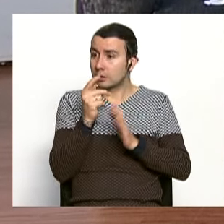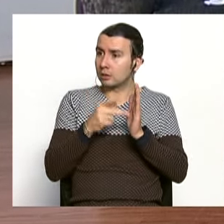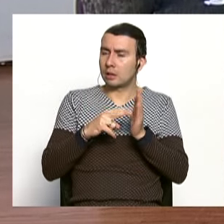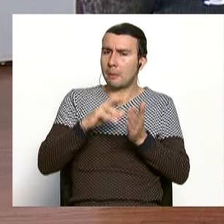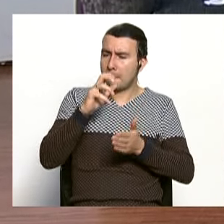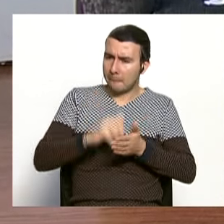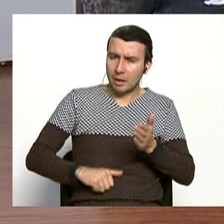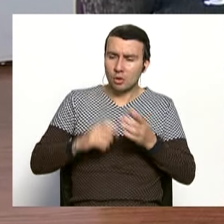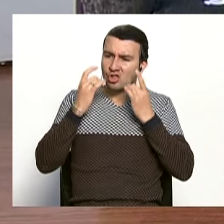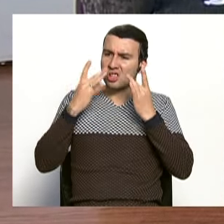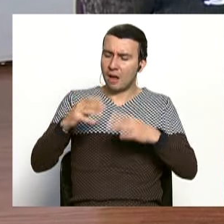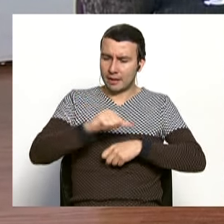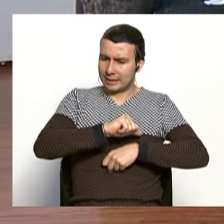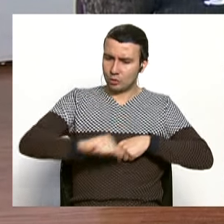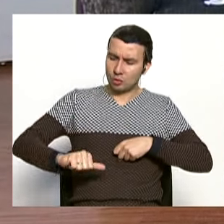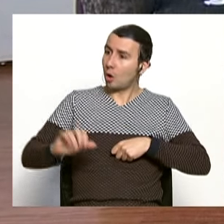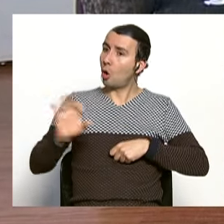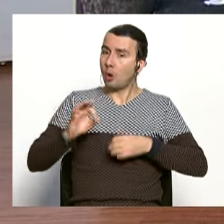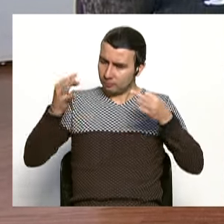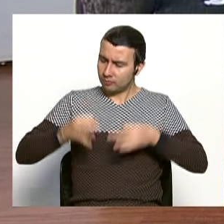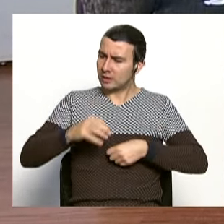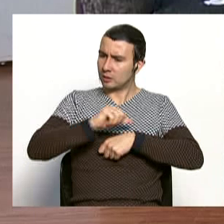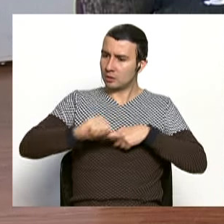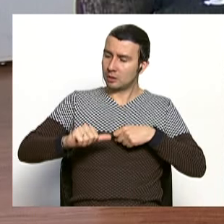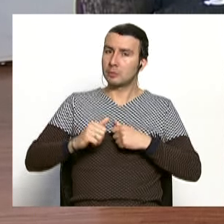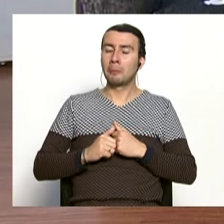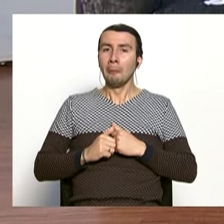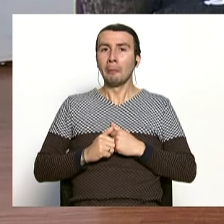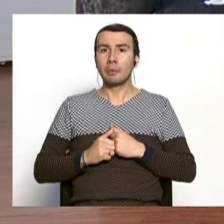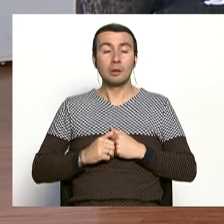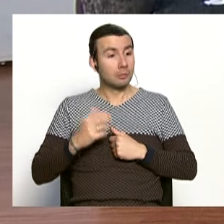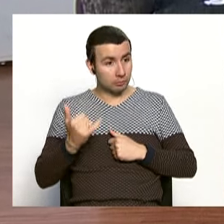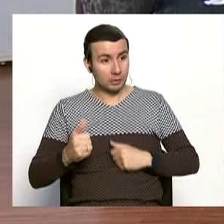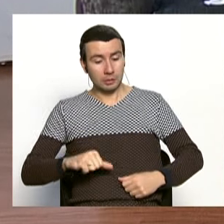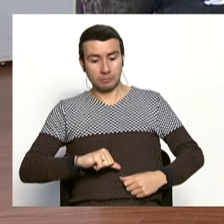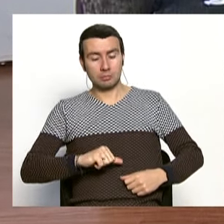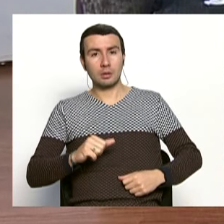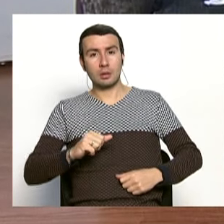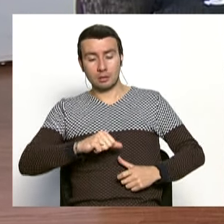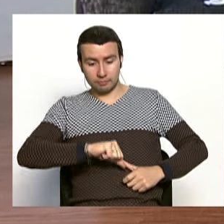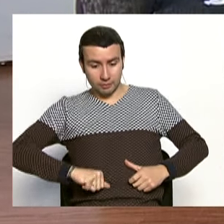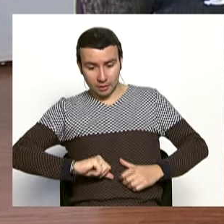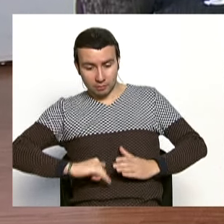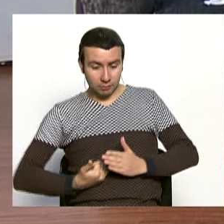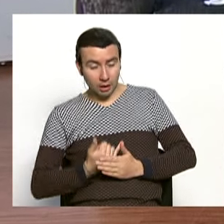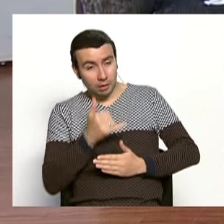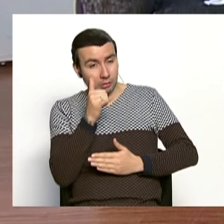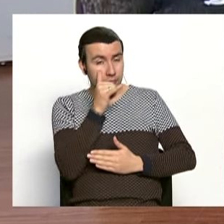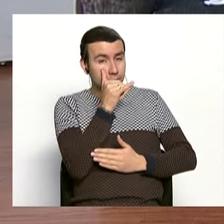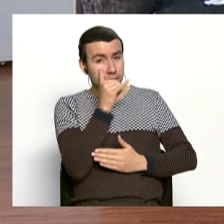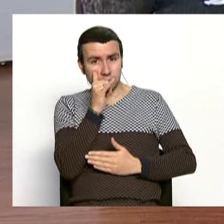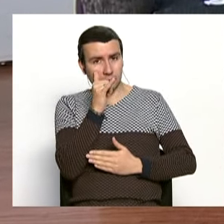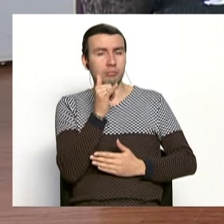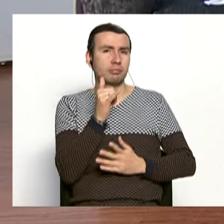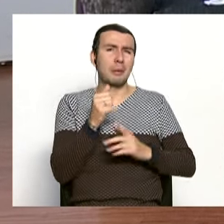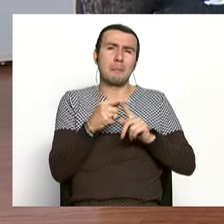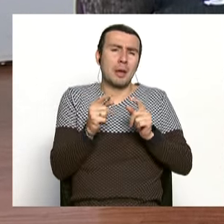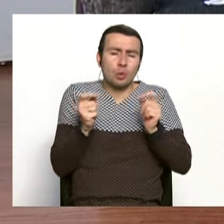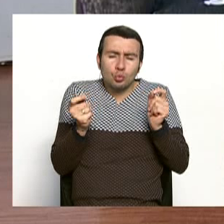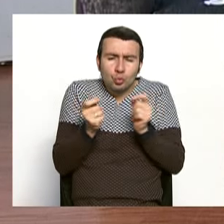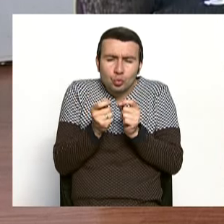que la cirugía o es una cirugía no la laparoscopia es una cirugía lo que pasa es que como se hace por unas pequeñas